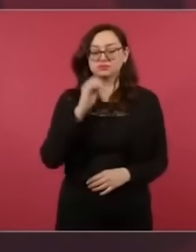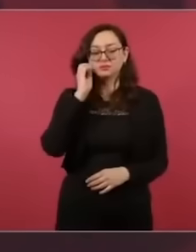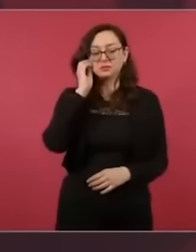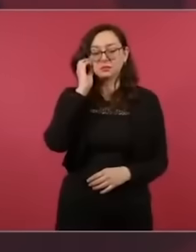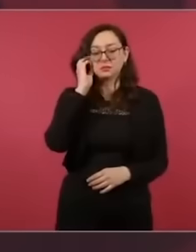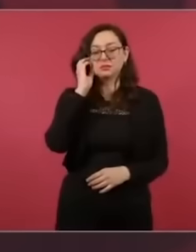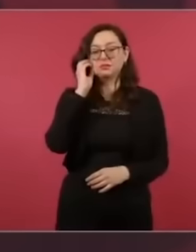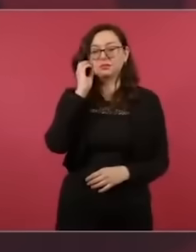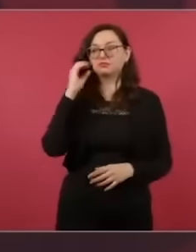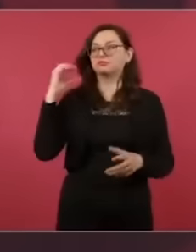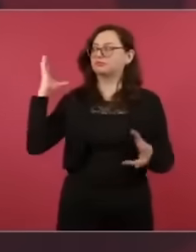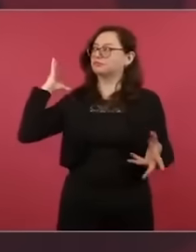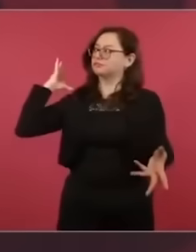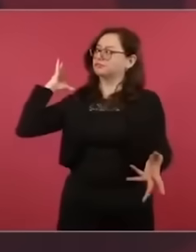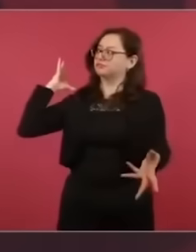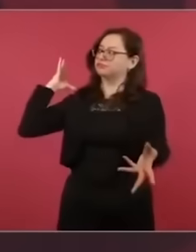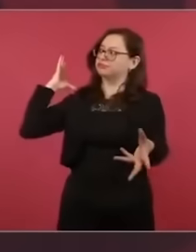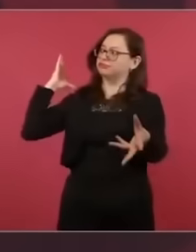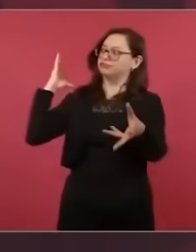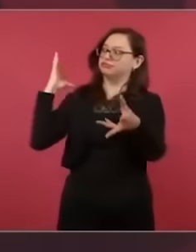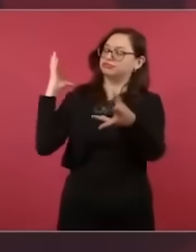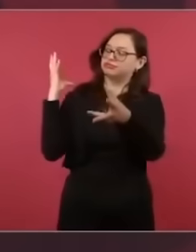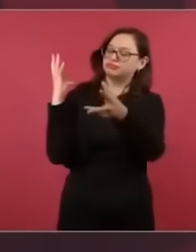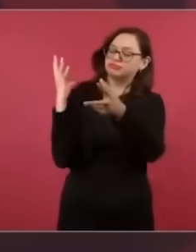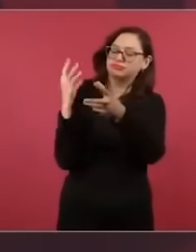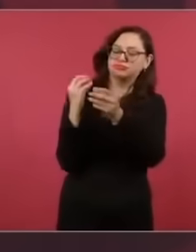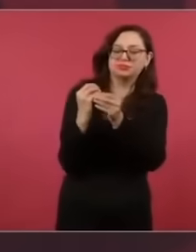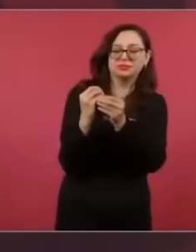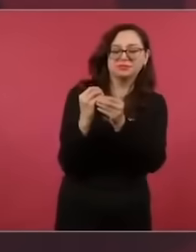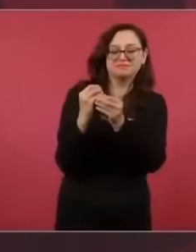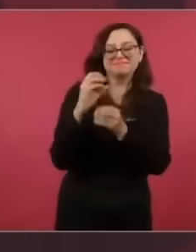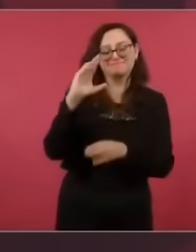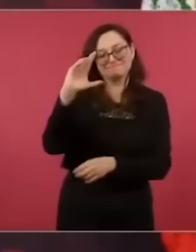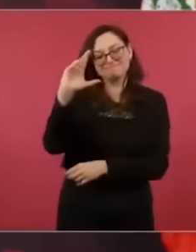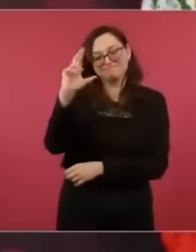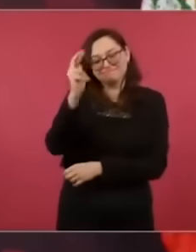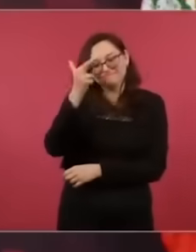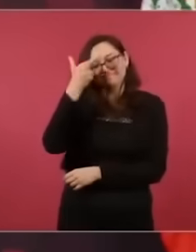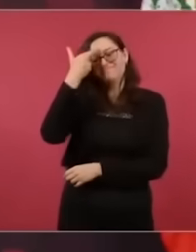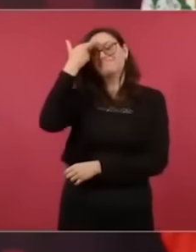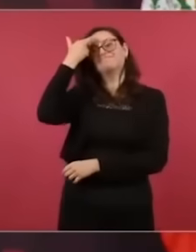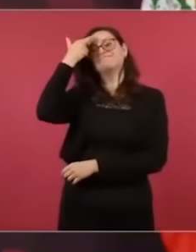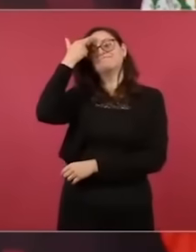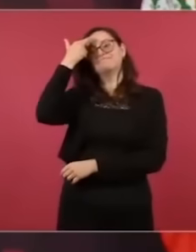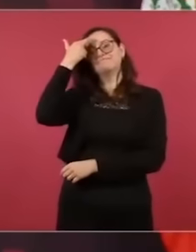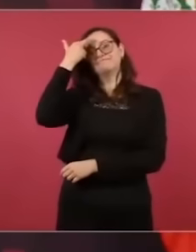los recuerdos, todos, eso, ¿quién nos los quita?